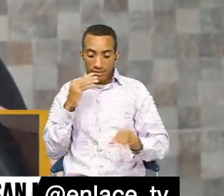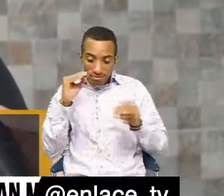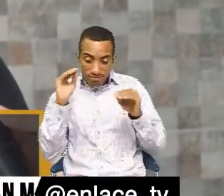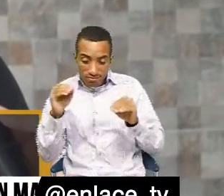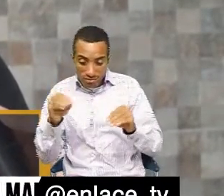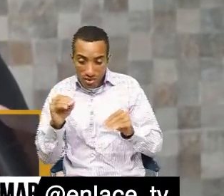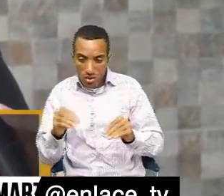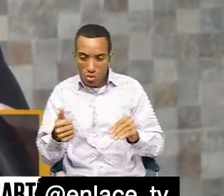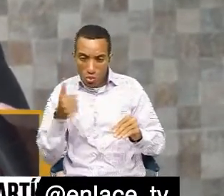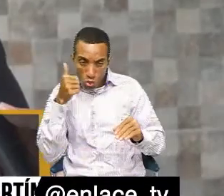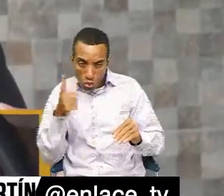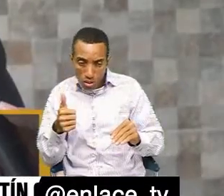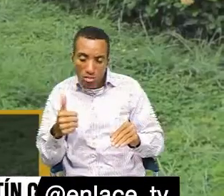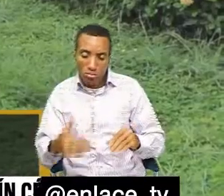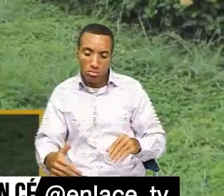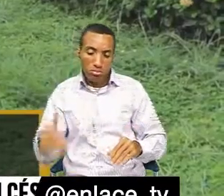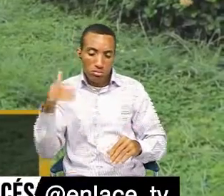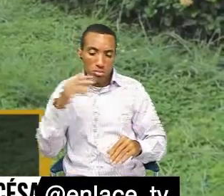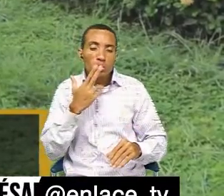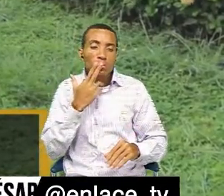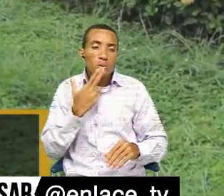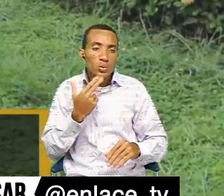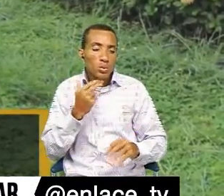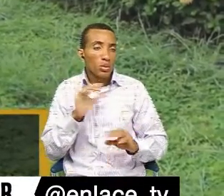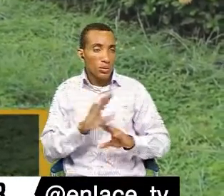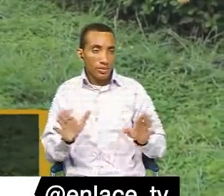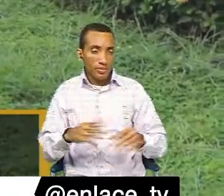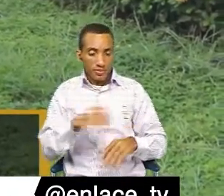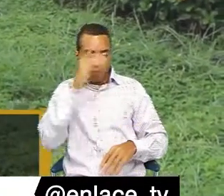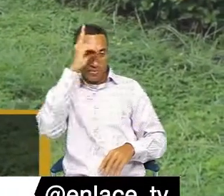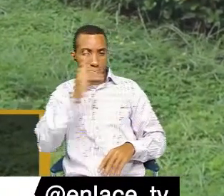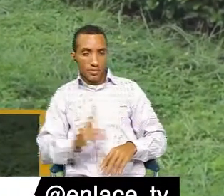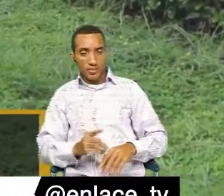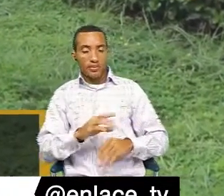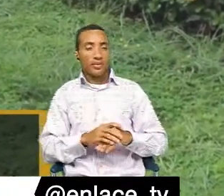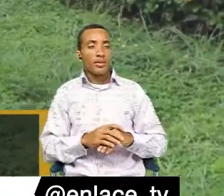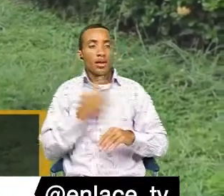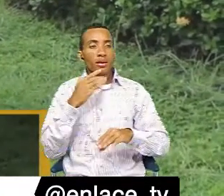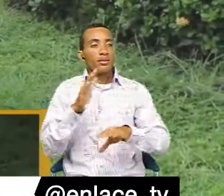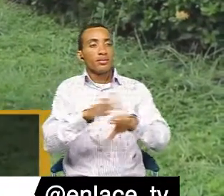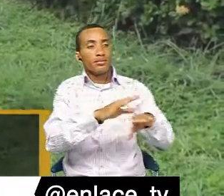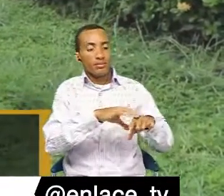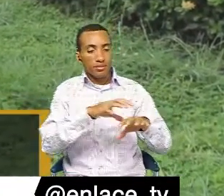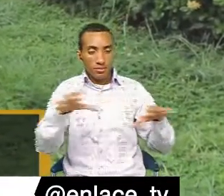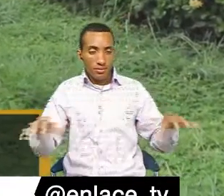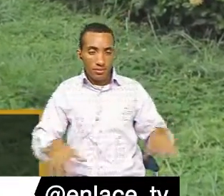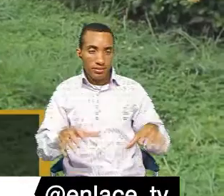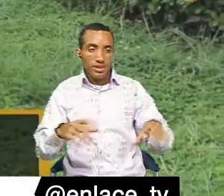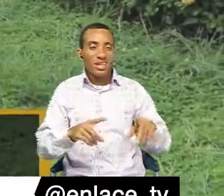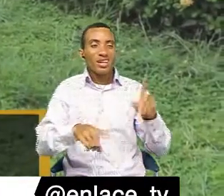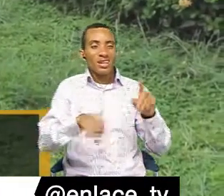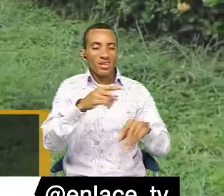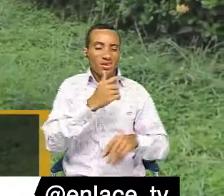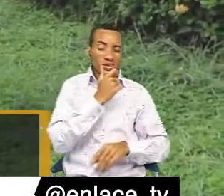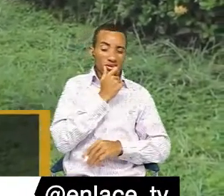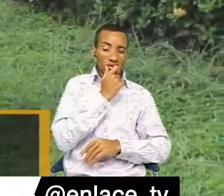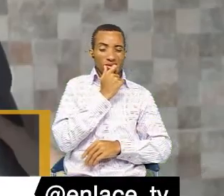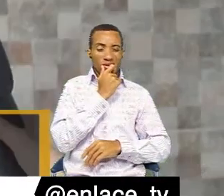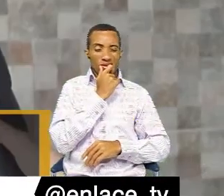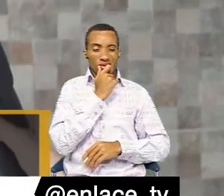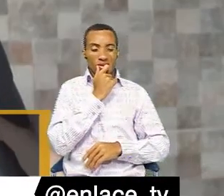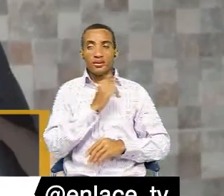Y que es totalmente noble. Aseguraron que tomaron la decisión de realizar la actividad por la estigmatización que hay sobre estos